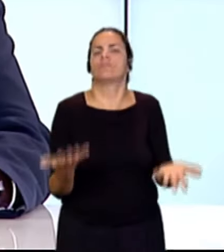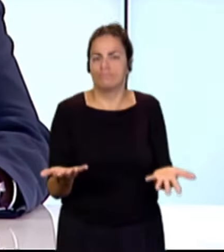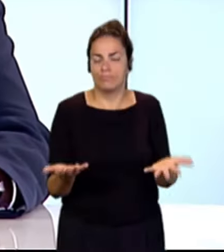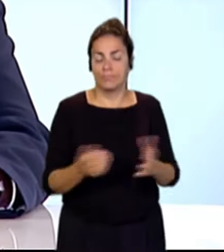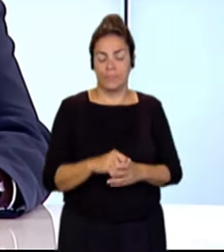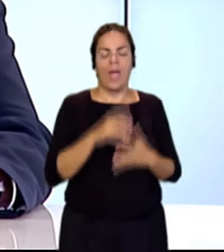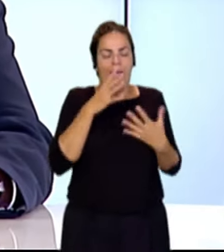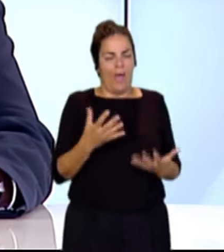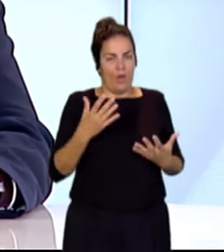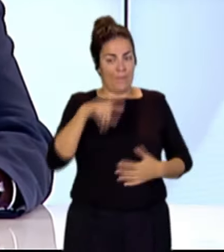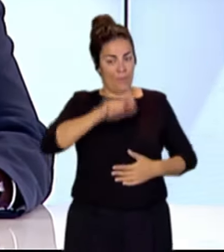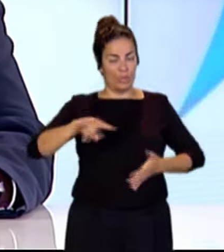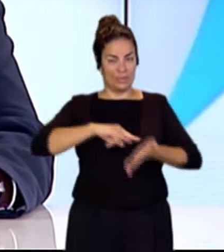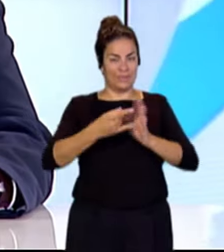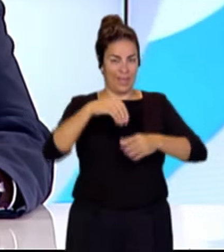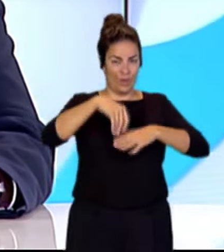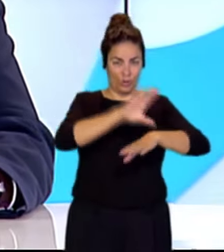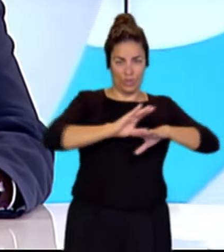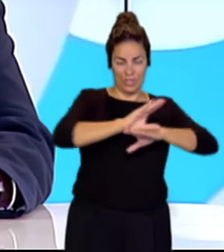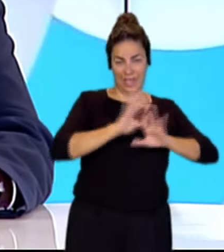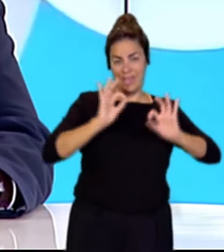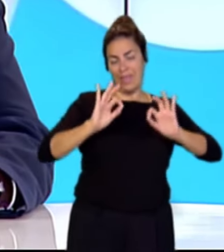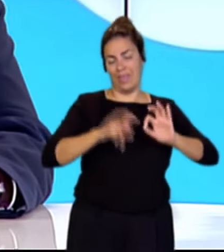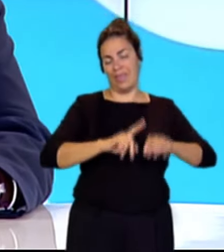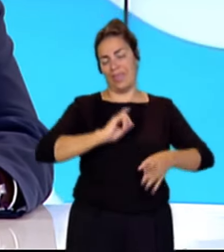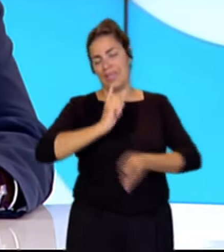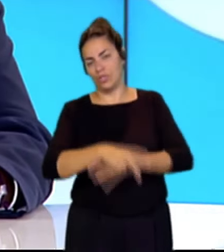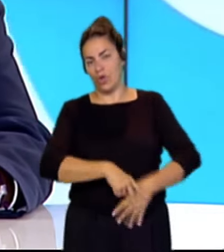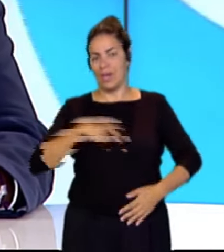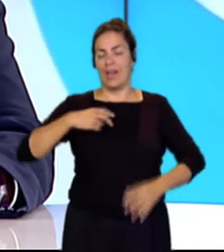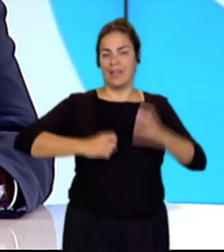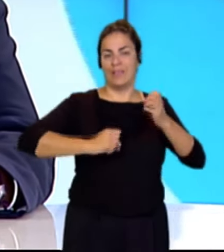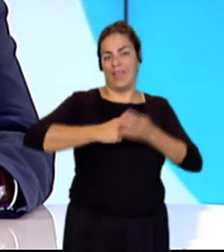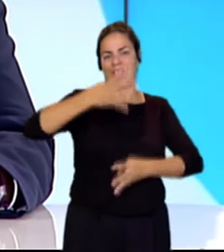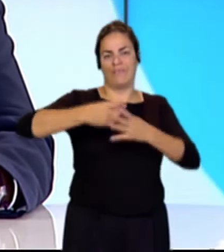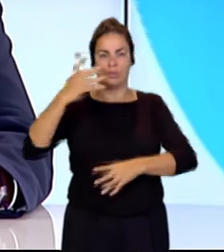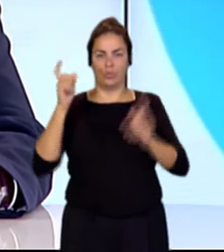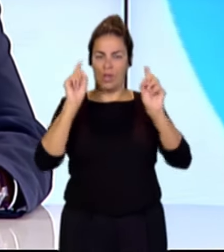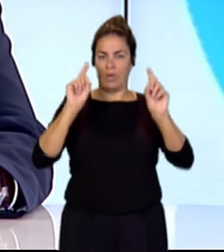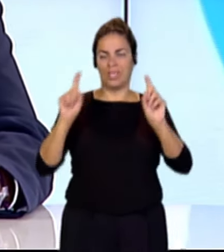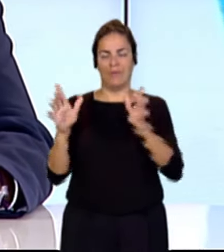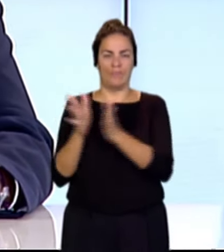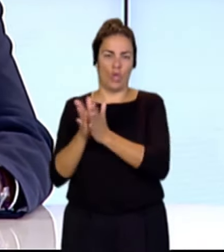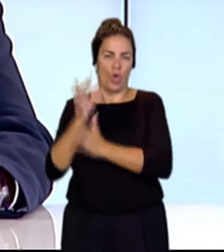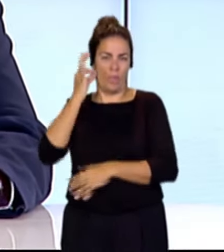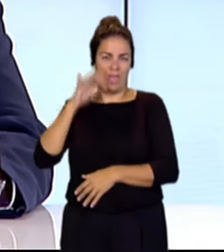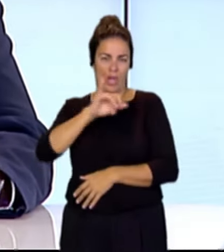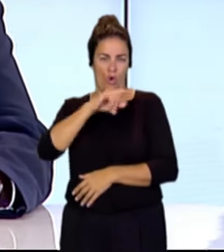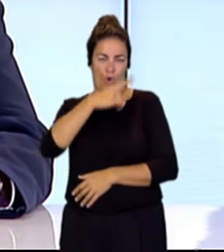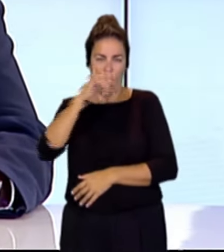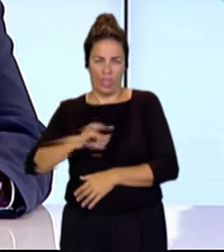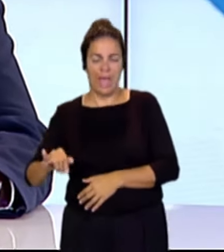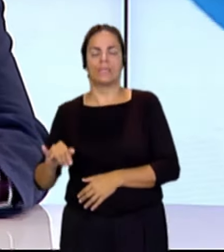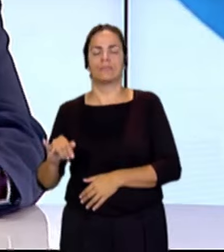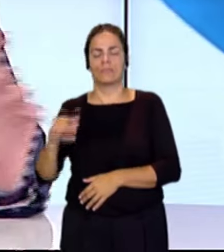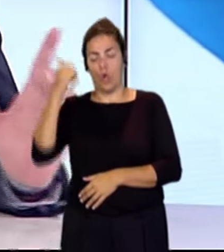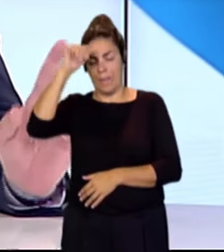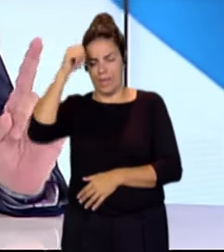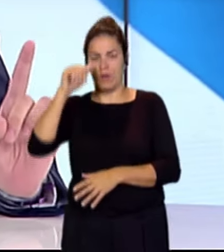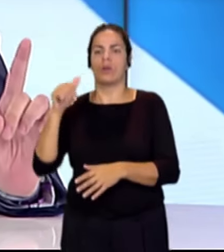consejería en este caso de la dirección general de infraestructuras educativas que dirige el compañero Iván González visitando con los técnicos